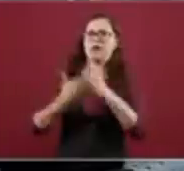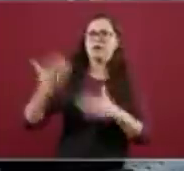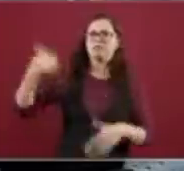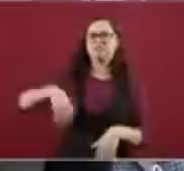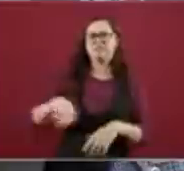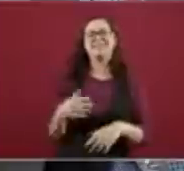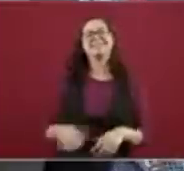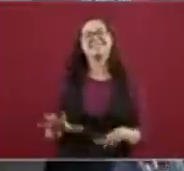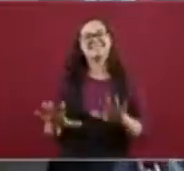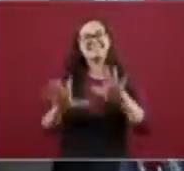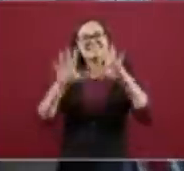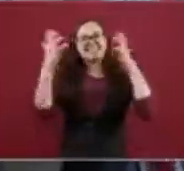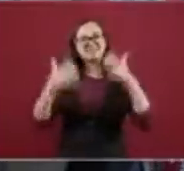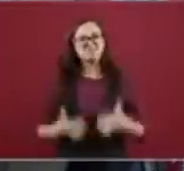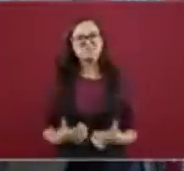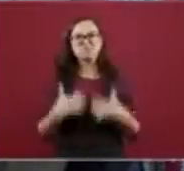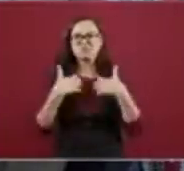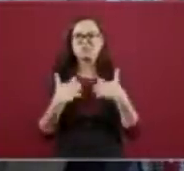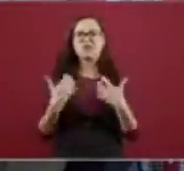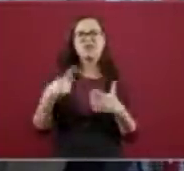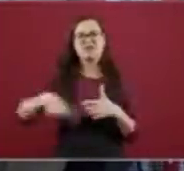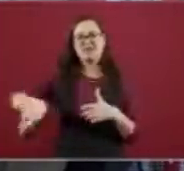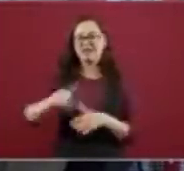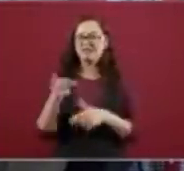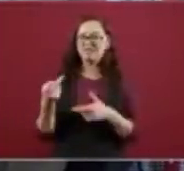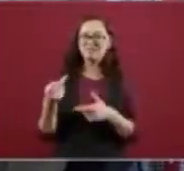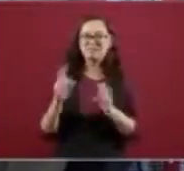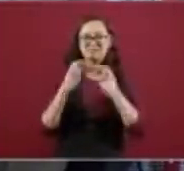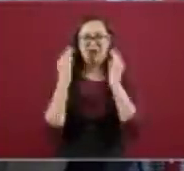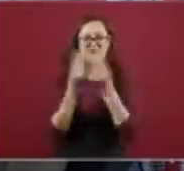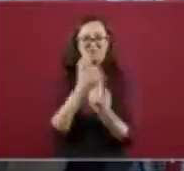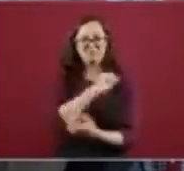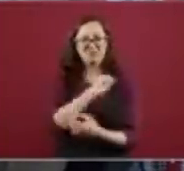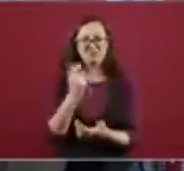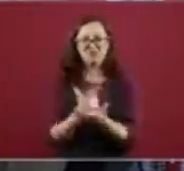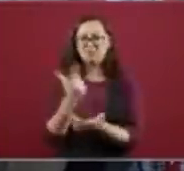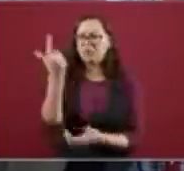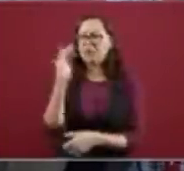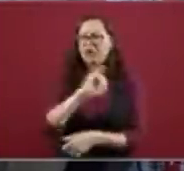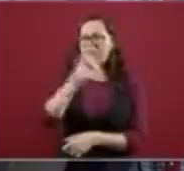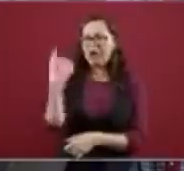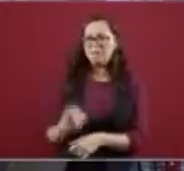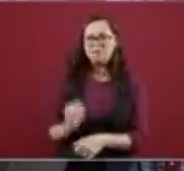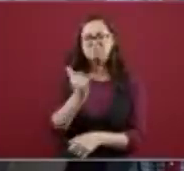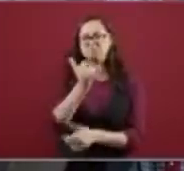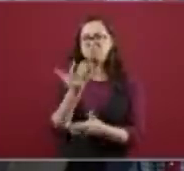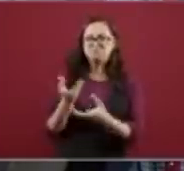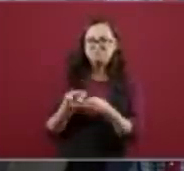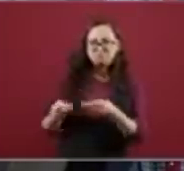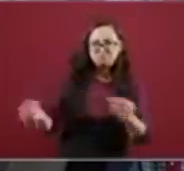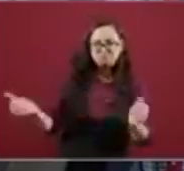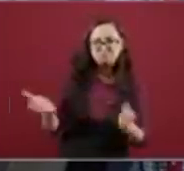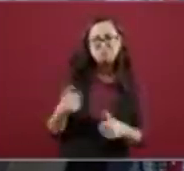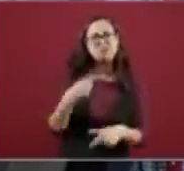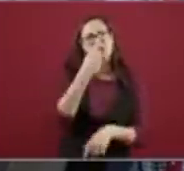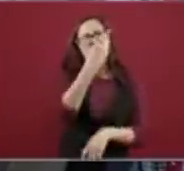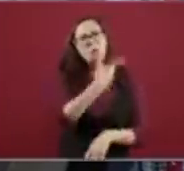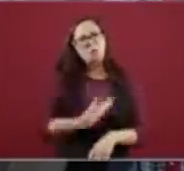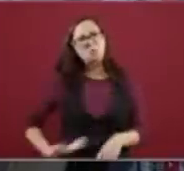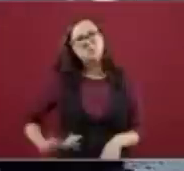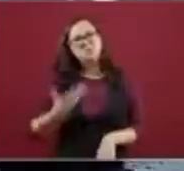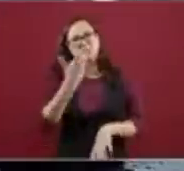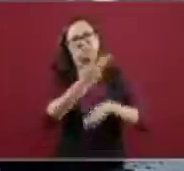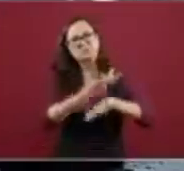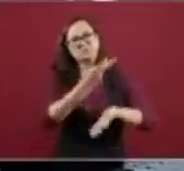castigó en nuestro país. ¿Cuál es la postura del gobierno en la Cuarta Transformación en esto? ¿Qué se le pide al gobierno de los Estados Unidos? Muchas